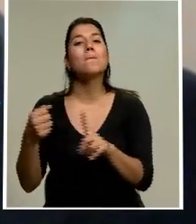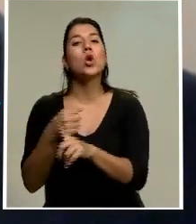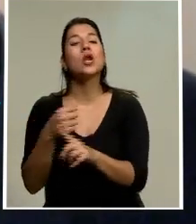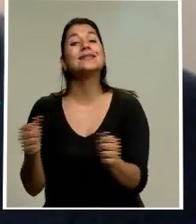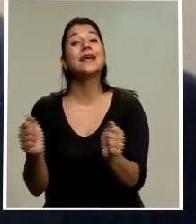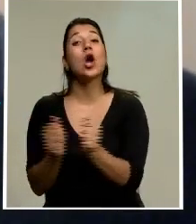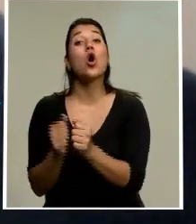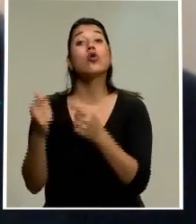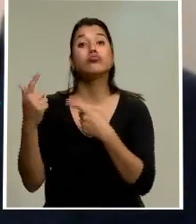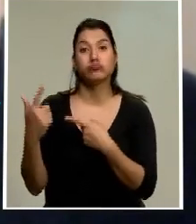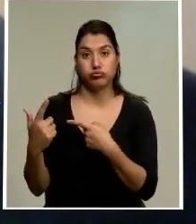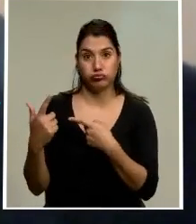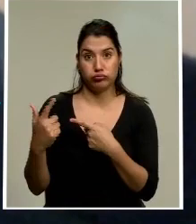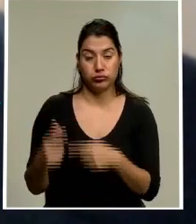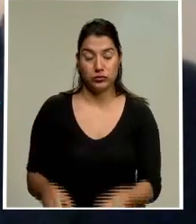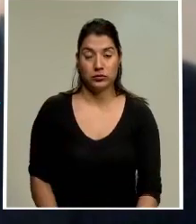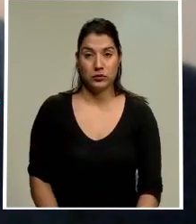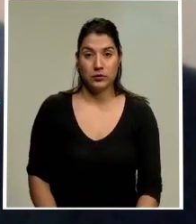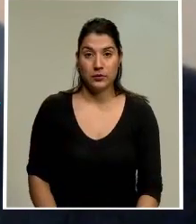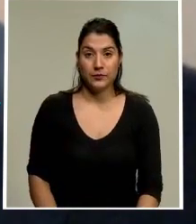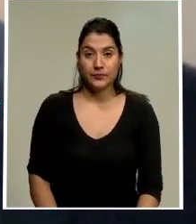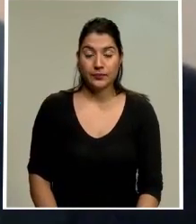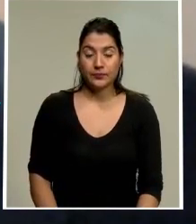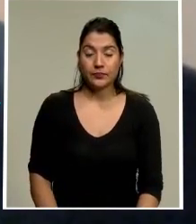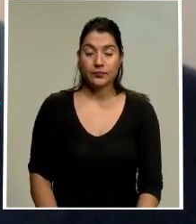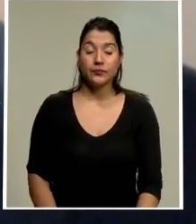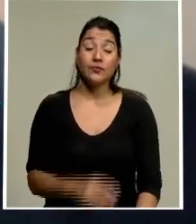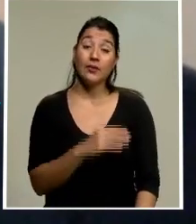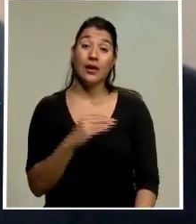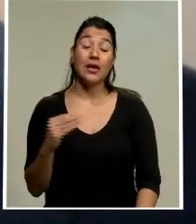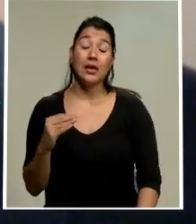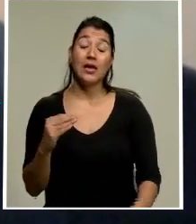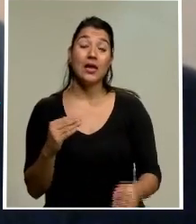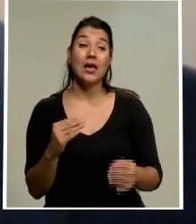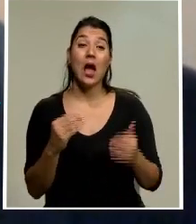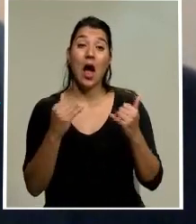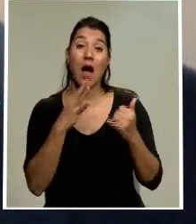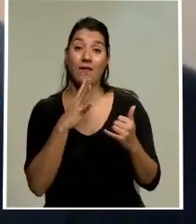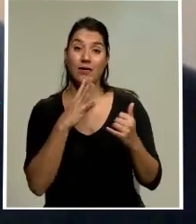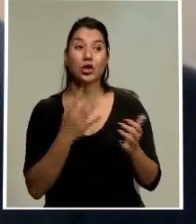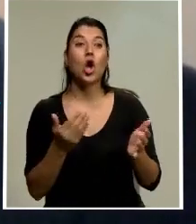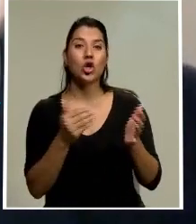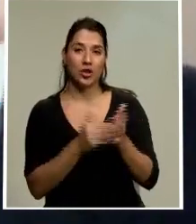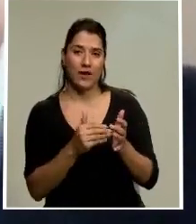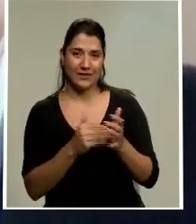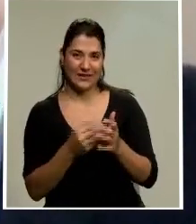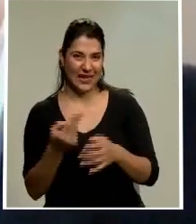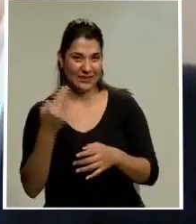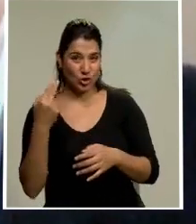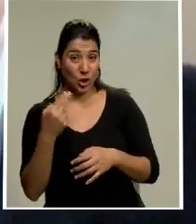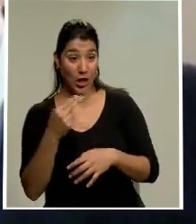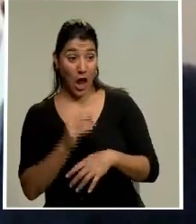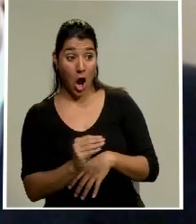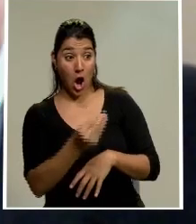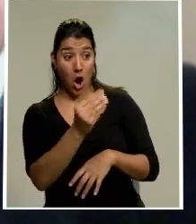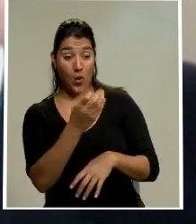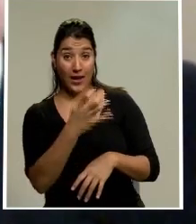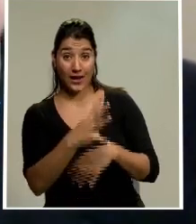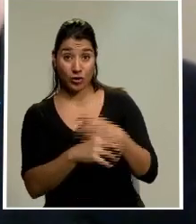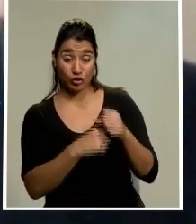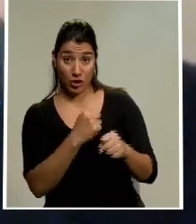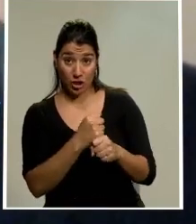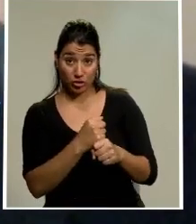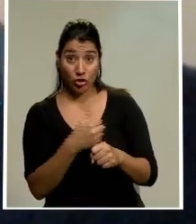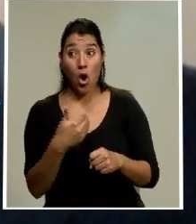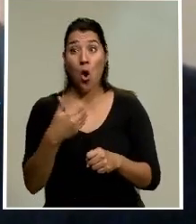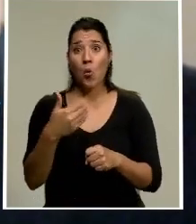con arma de fuego. En el caso, volviendo al caso del muchacho de 14 años, cuando detuvieron el